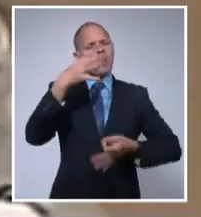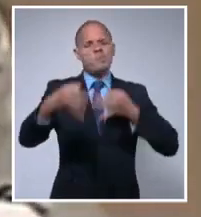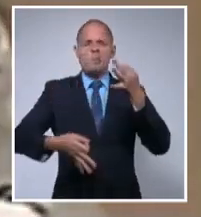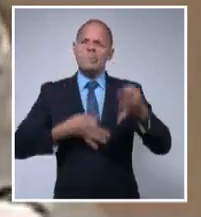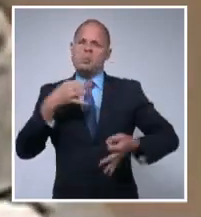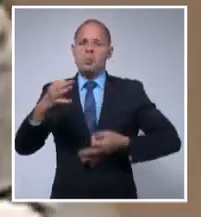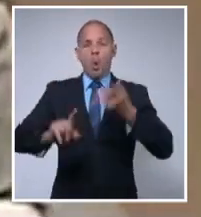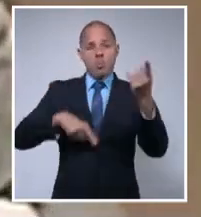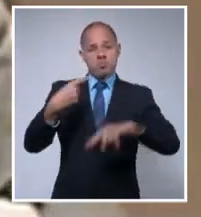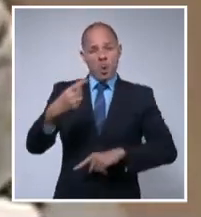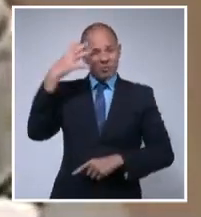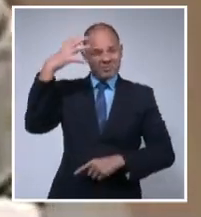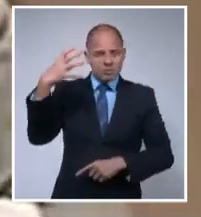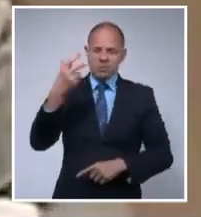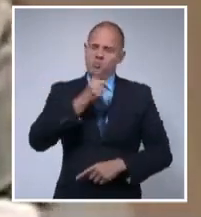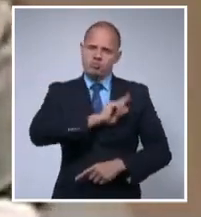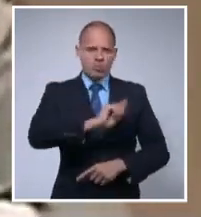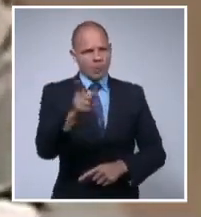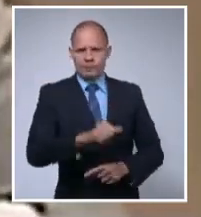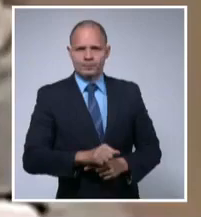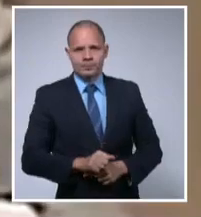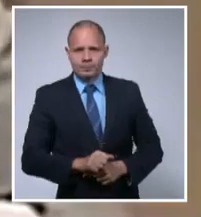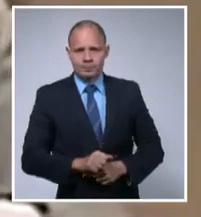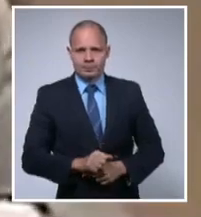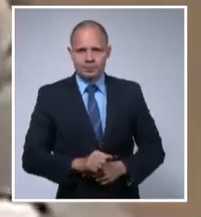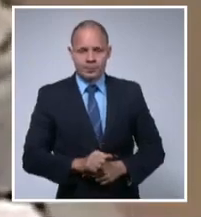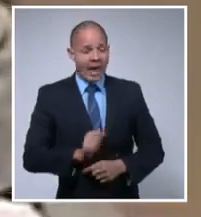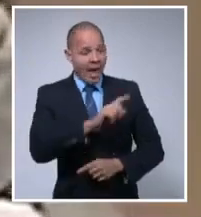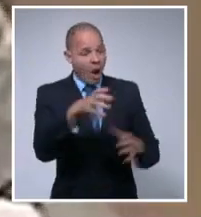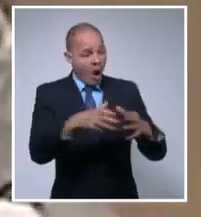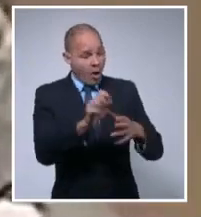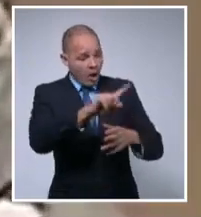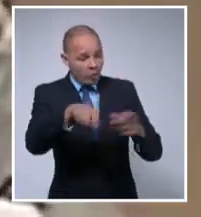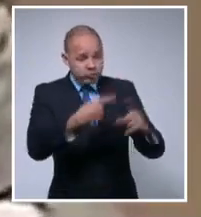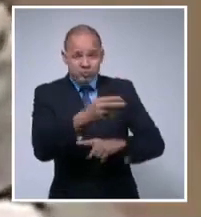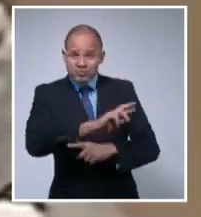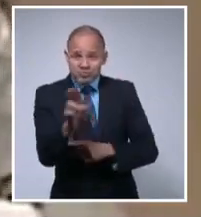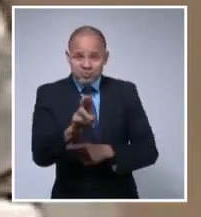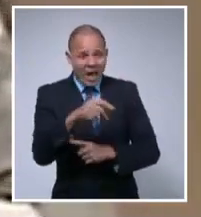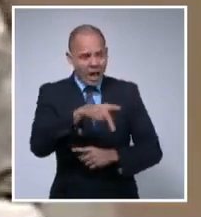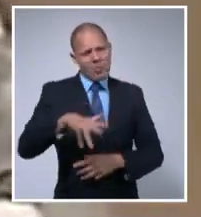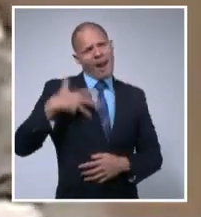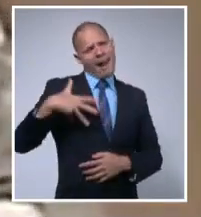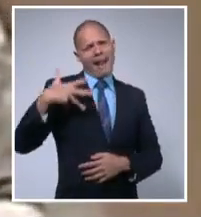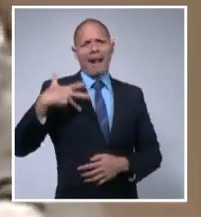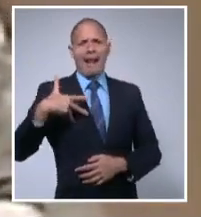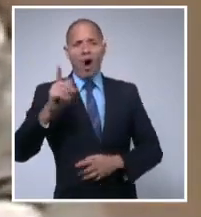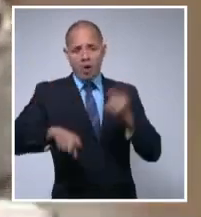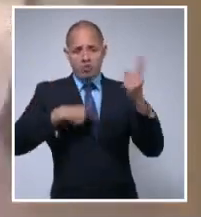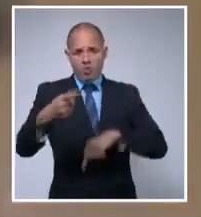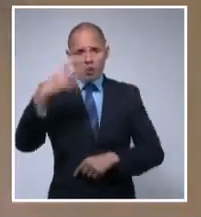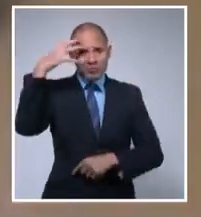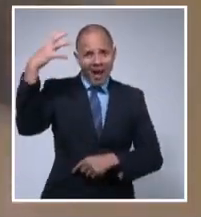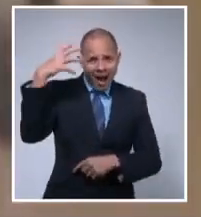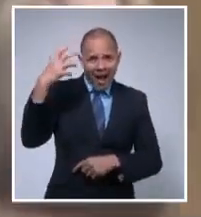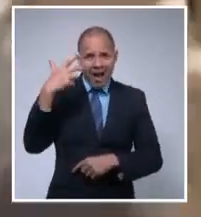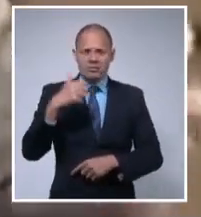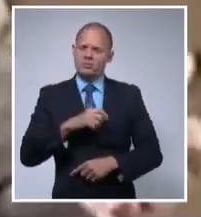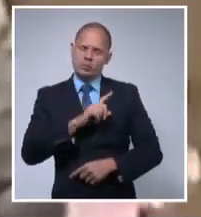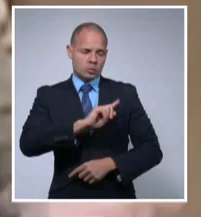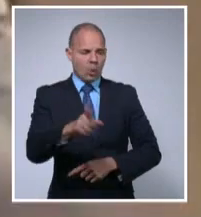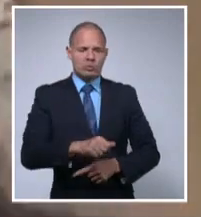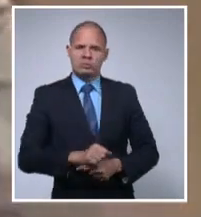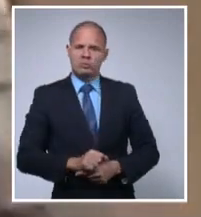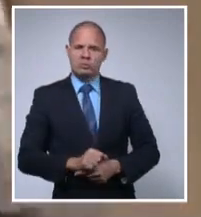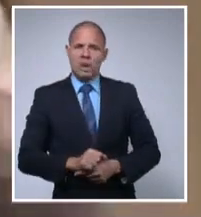Los contrarrevolucionarios no tendrán aquí ningún derecho a hacer campaña contra la revolución. Se acabó. Pero ahí anda molestando